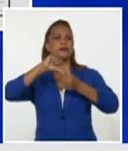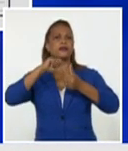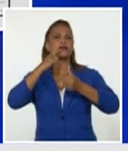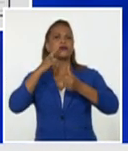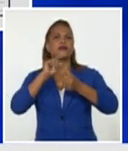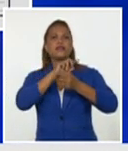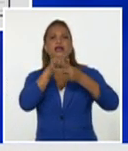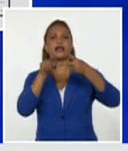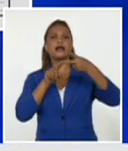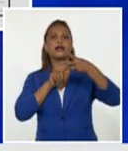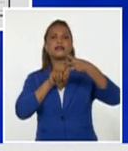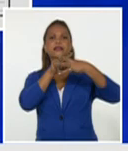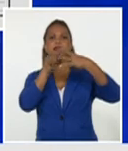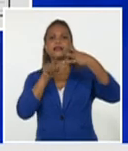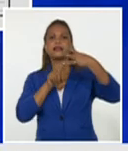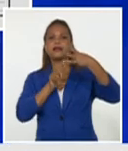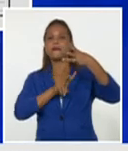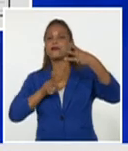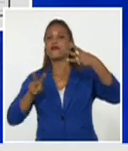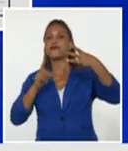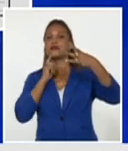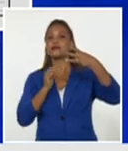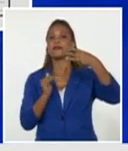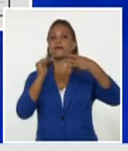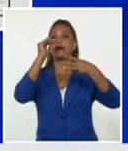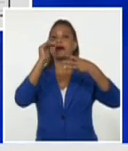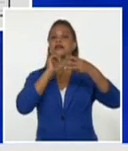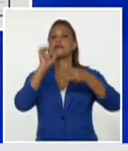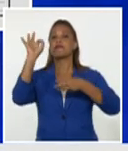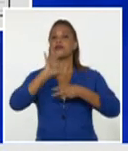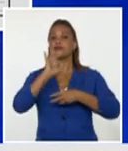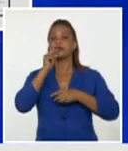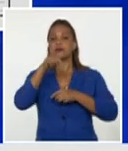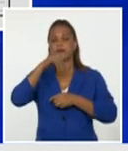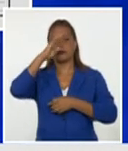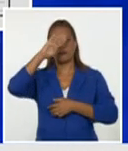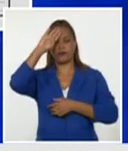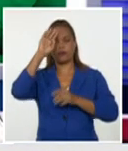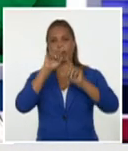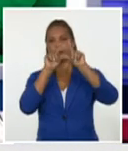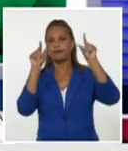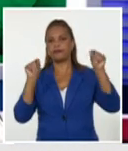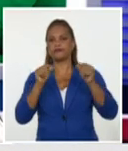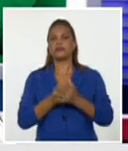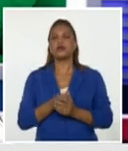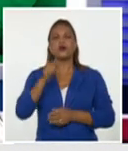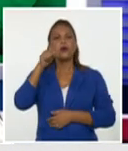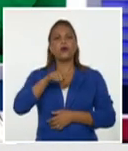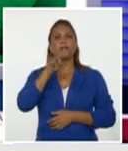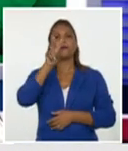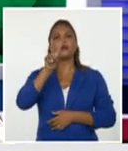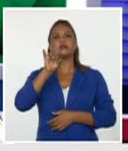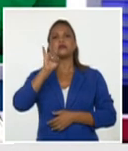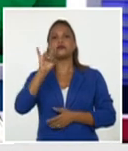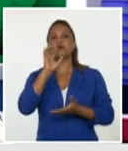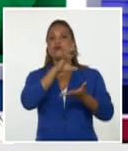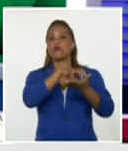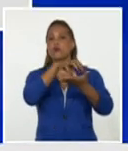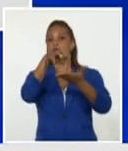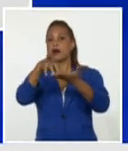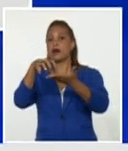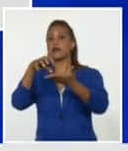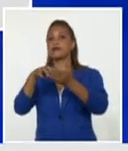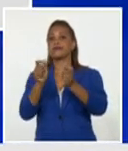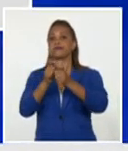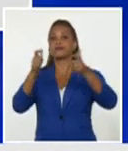tres provincias con mayor tasa de incidencia de nuestro país. Hoy 29 eventos activos,